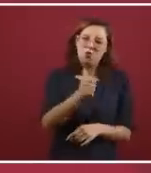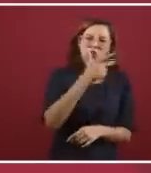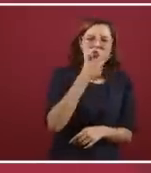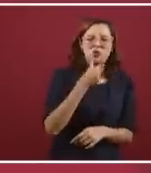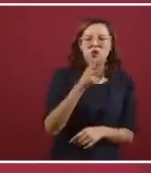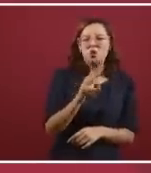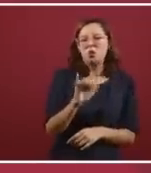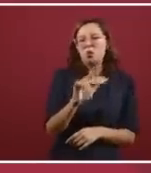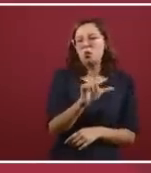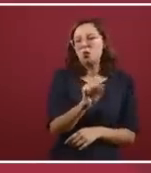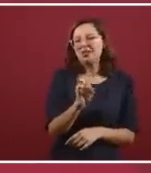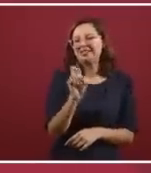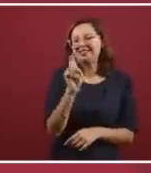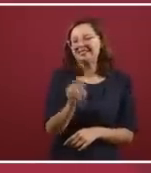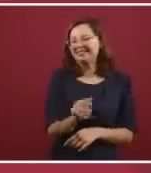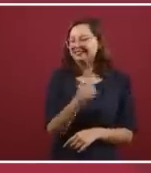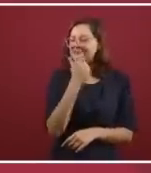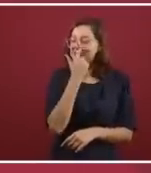el embajador